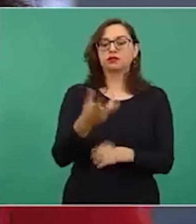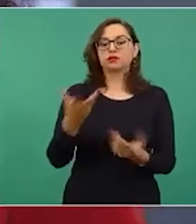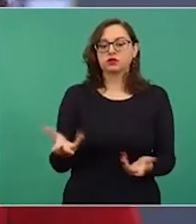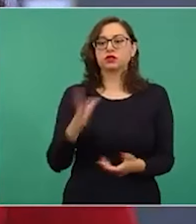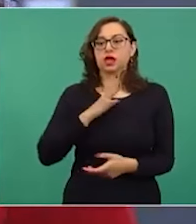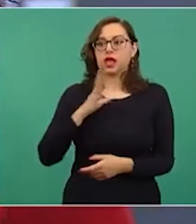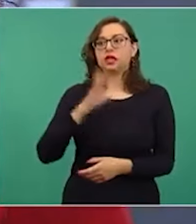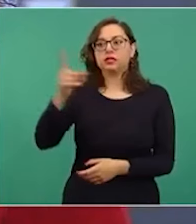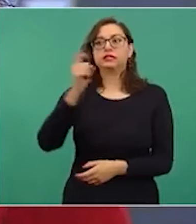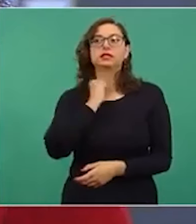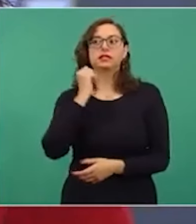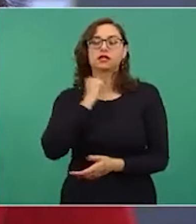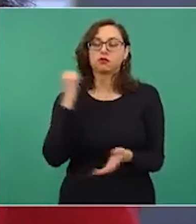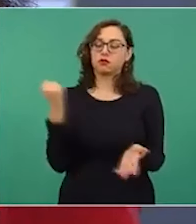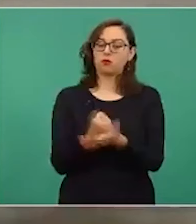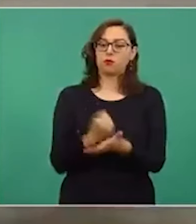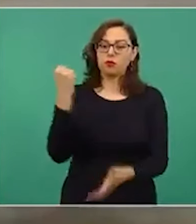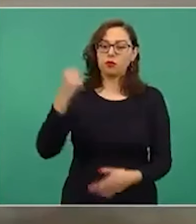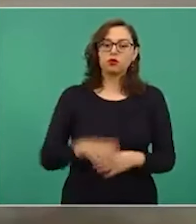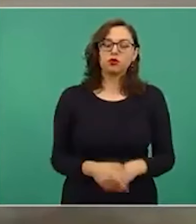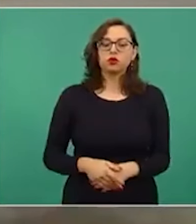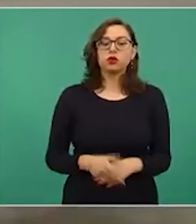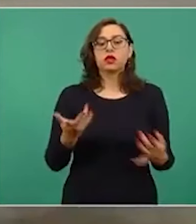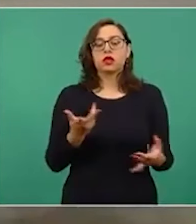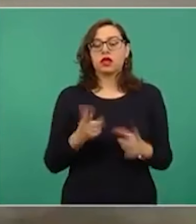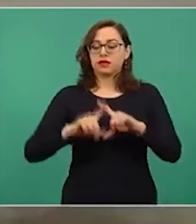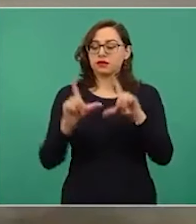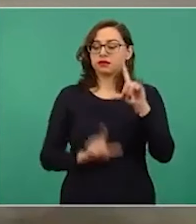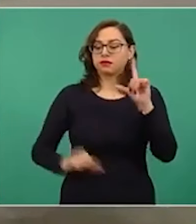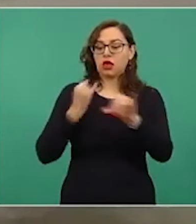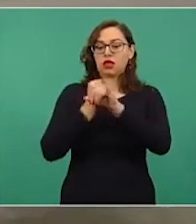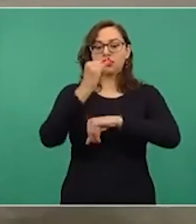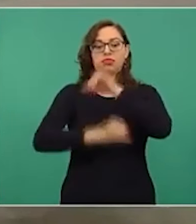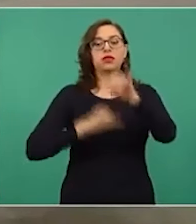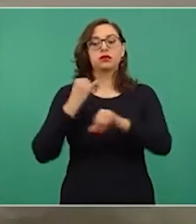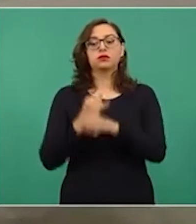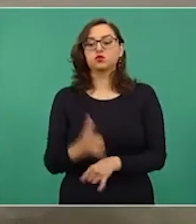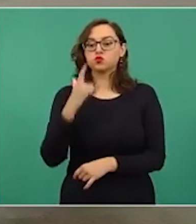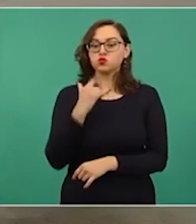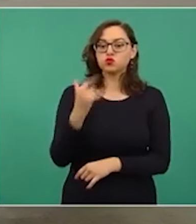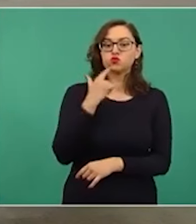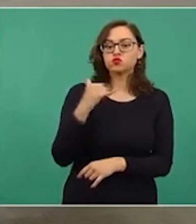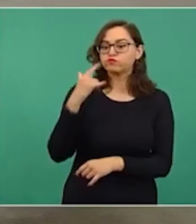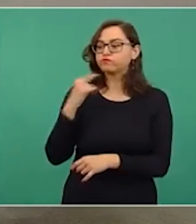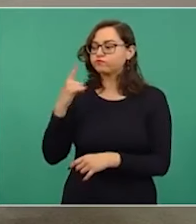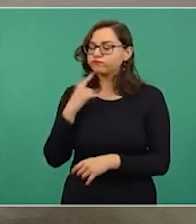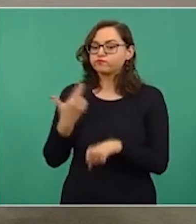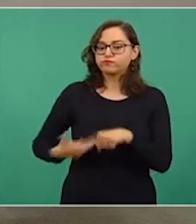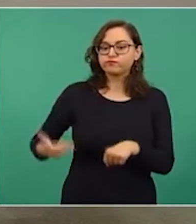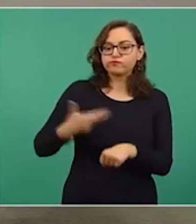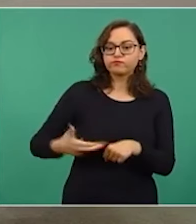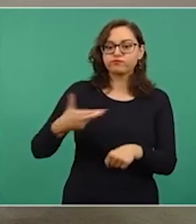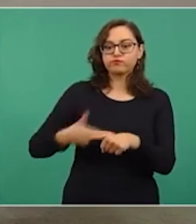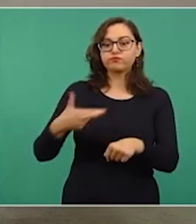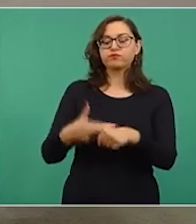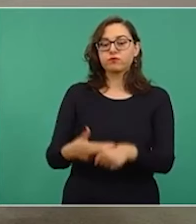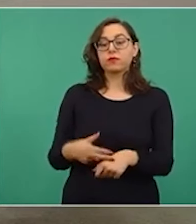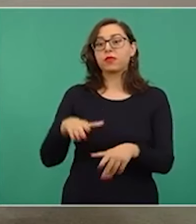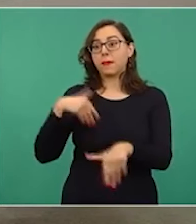el Senado. Estos esfuerzos nacionales e internacionales rendirán frutos para que no se repitan casos como el que